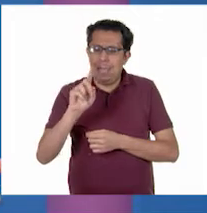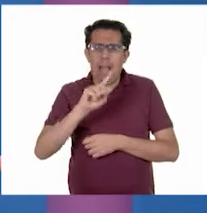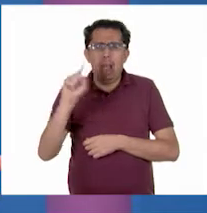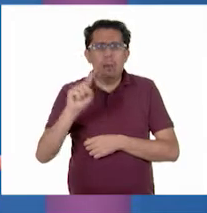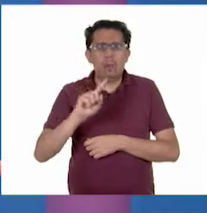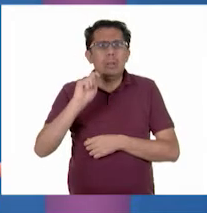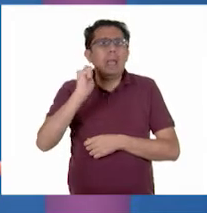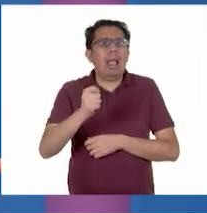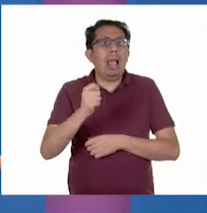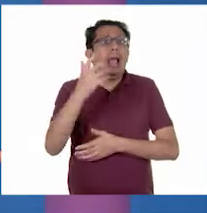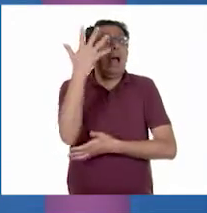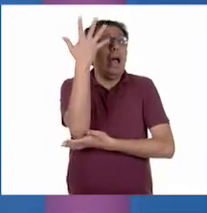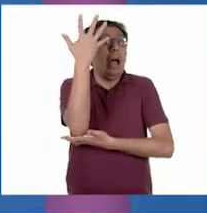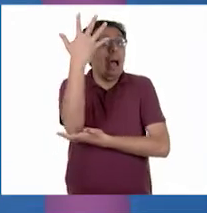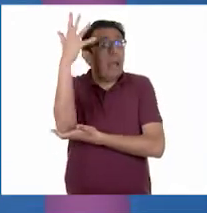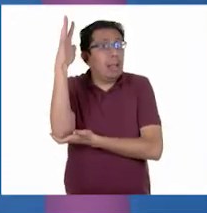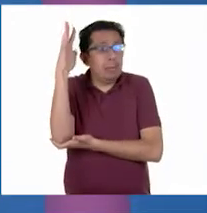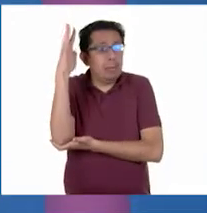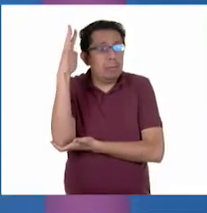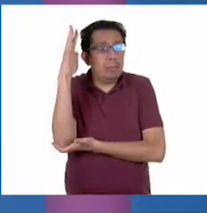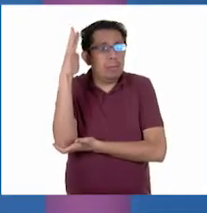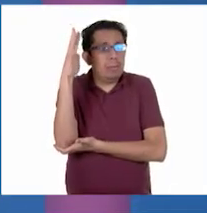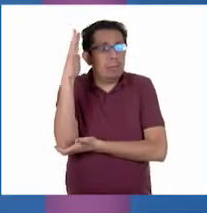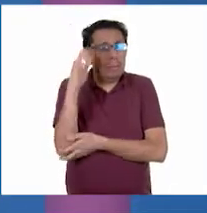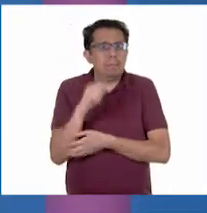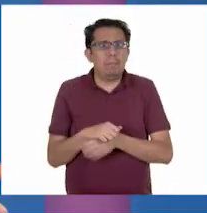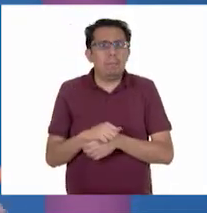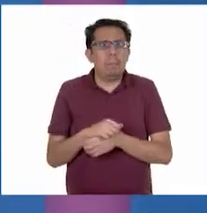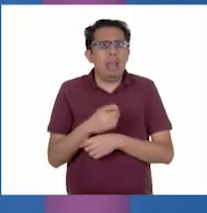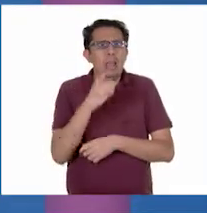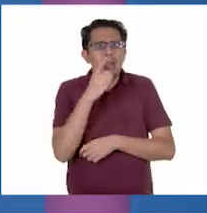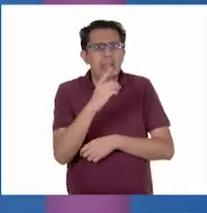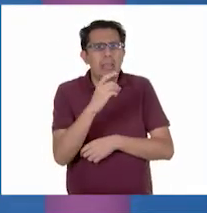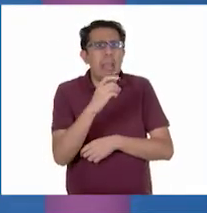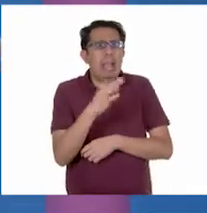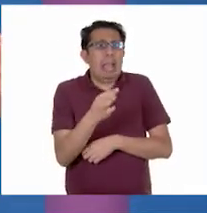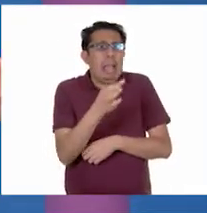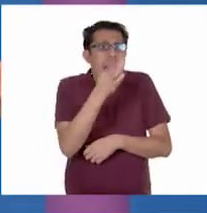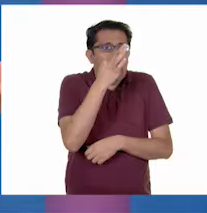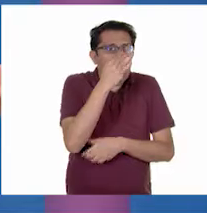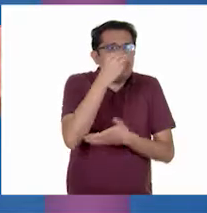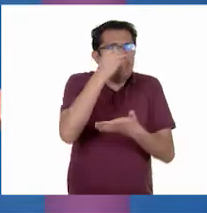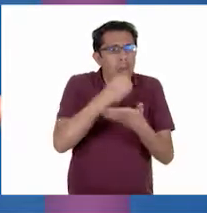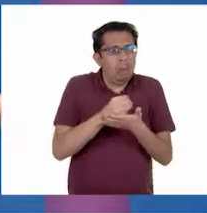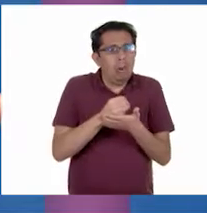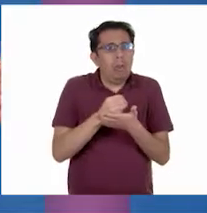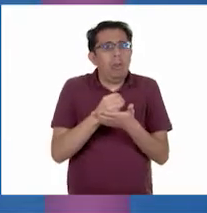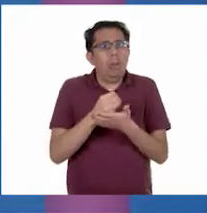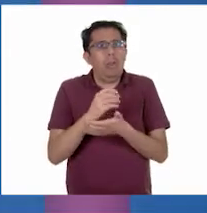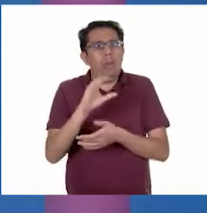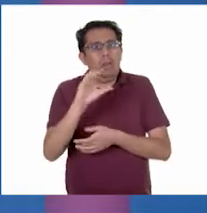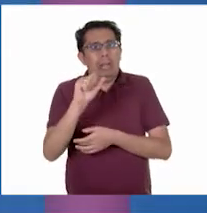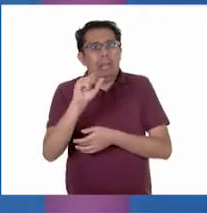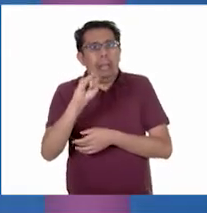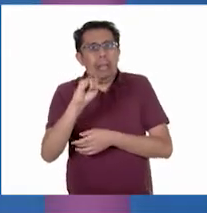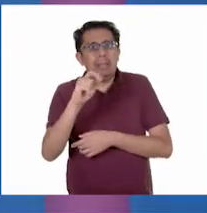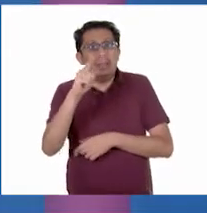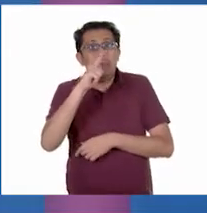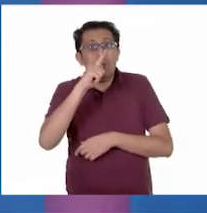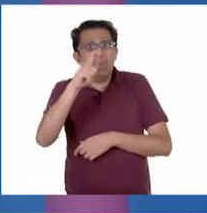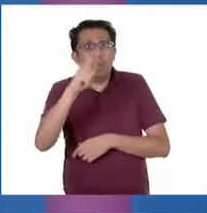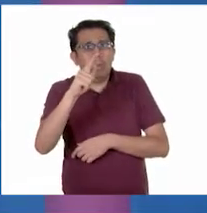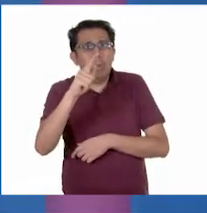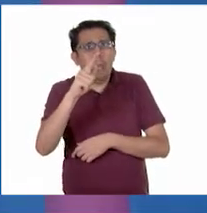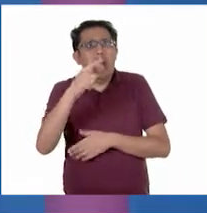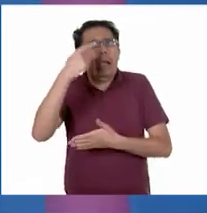árbol, ¿no? Ujú. Y con las palabras casi oro, casi luz, imagino que de ese color